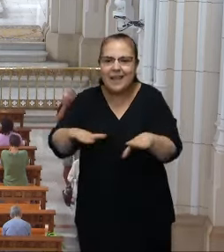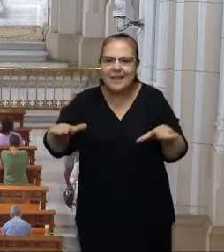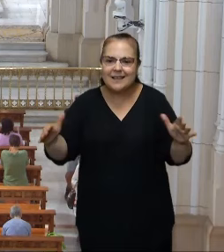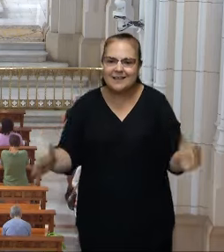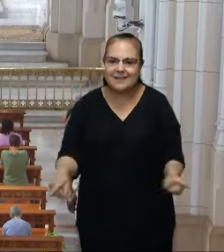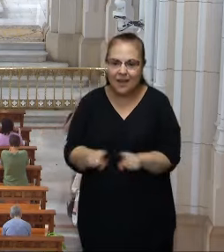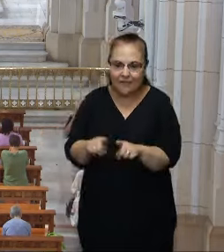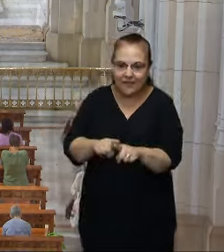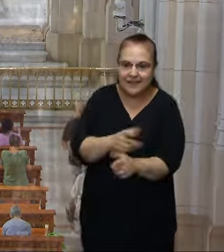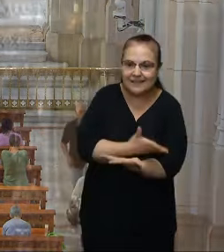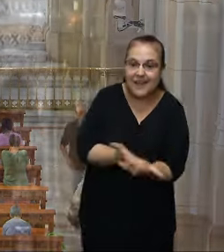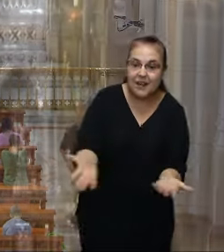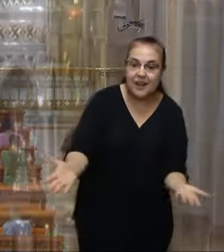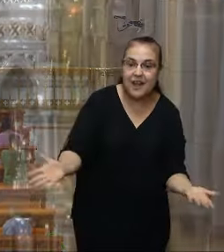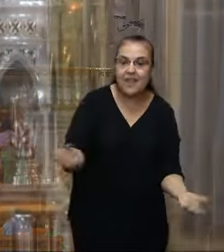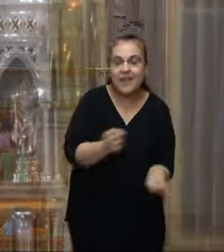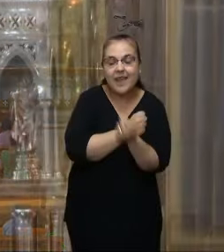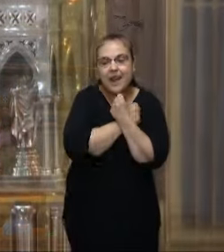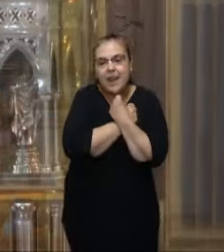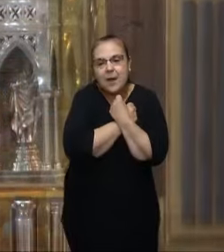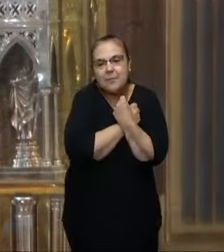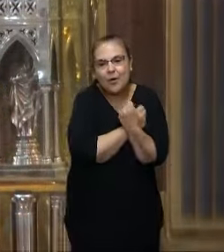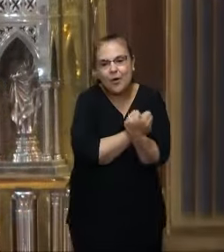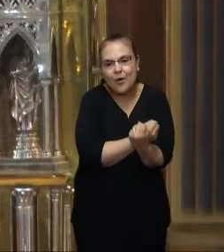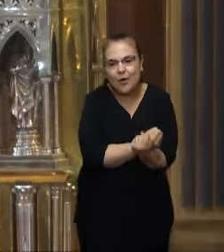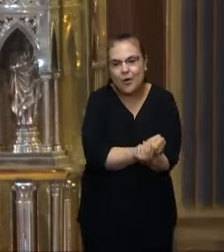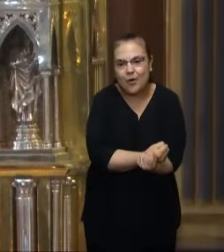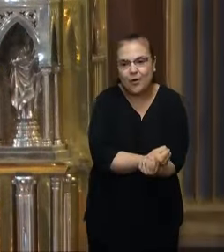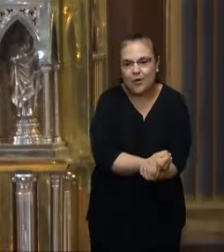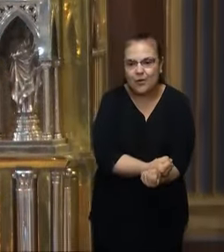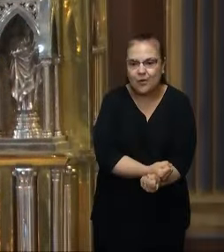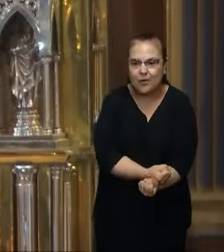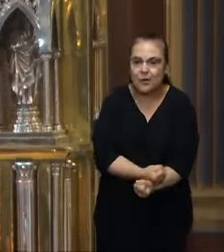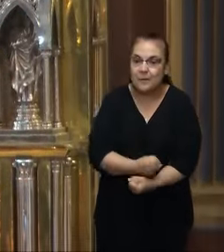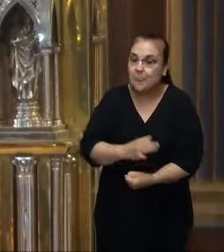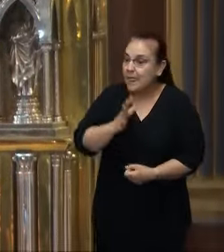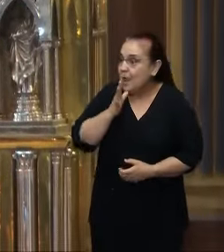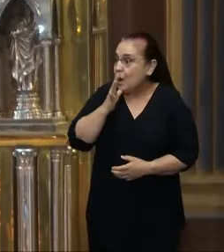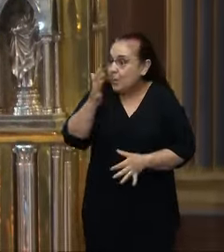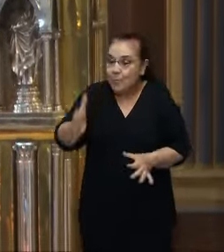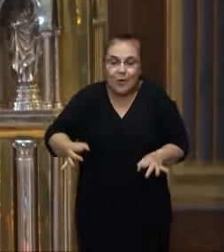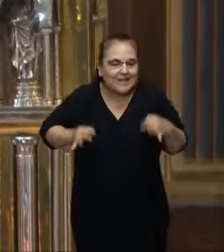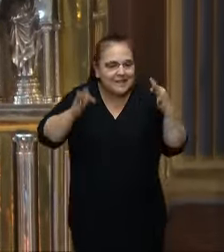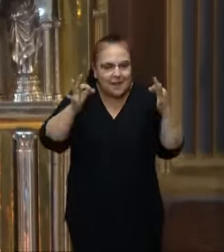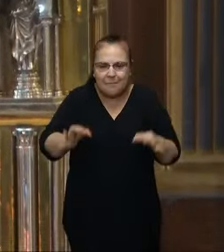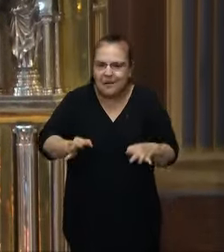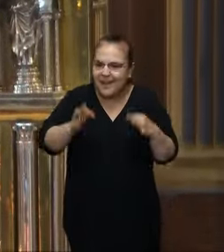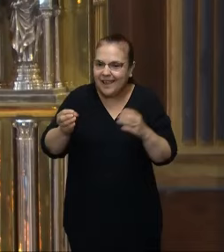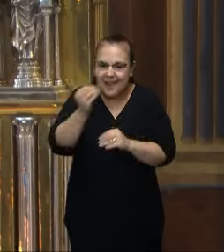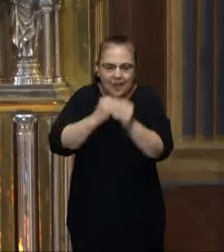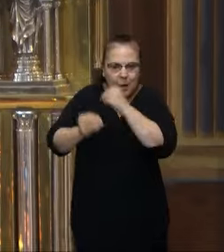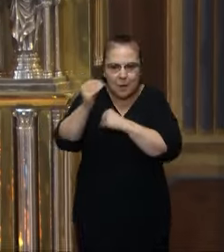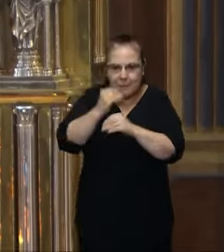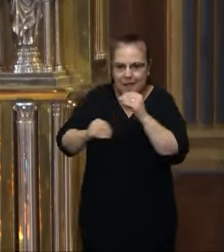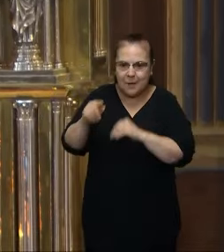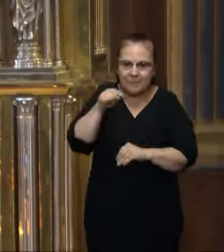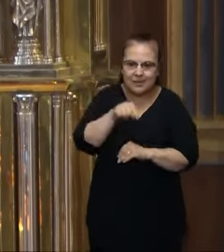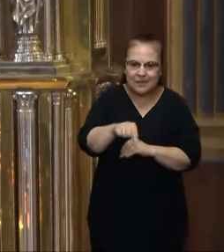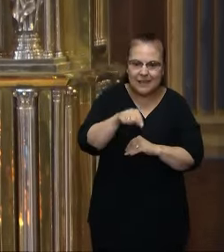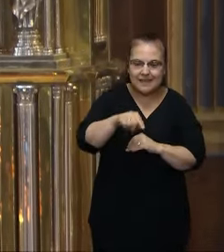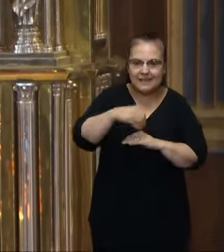la mesa fraterna del amor pues siempre que